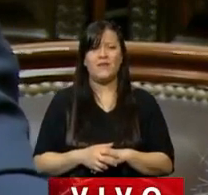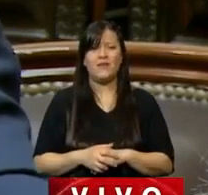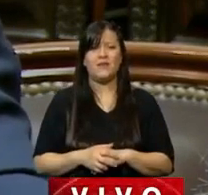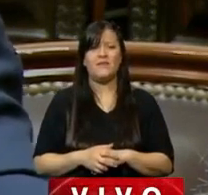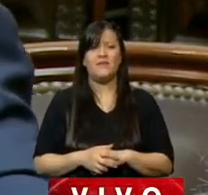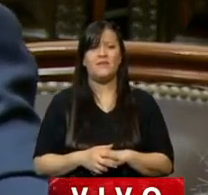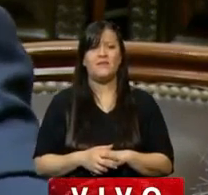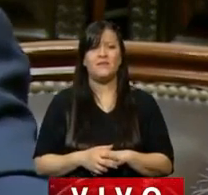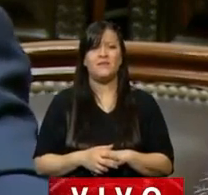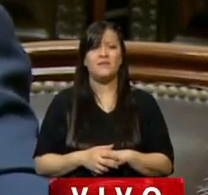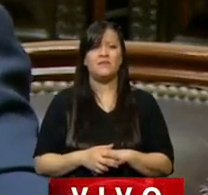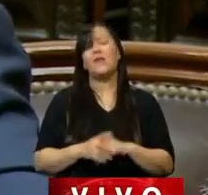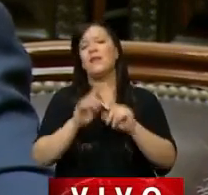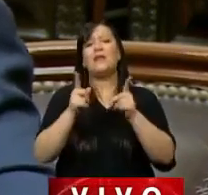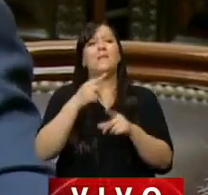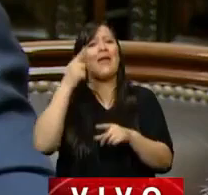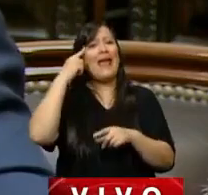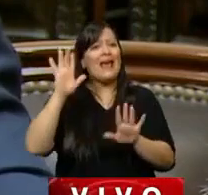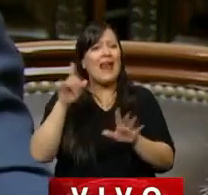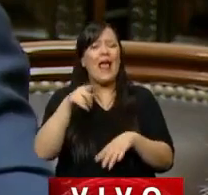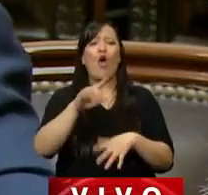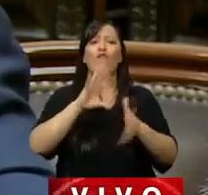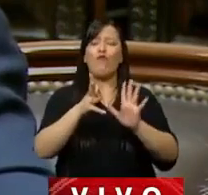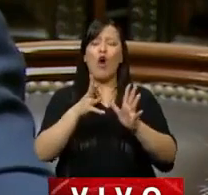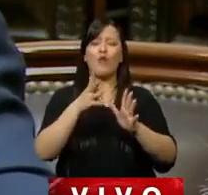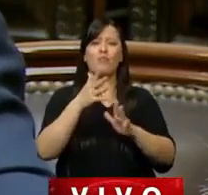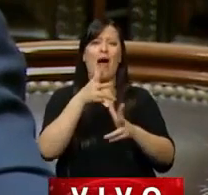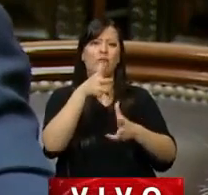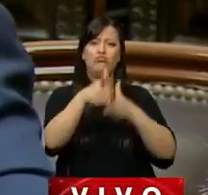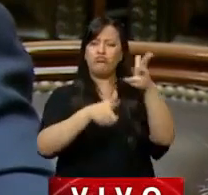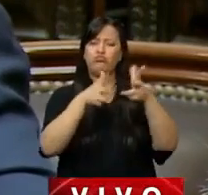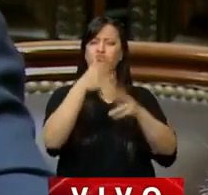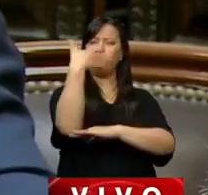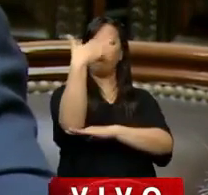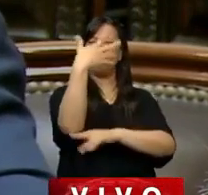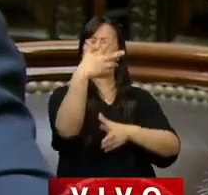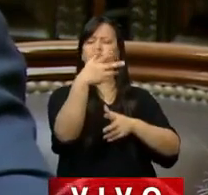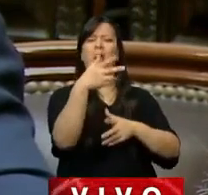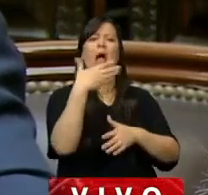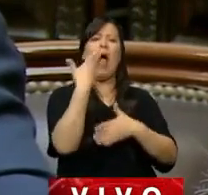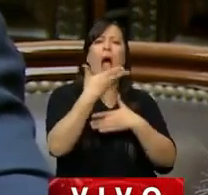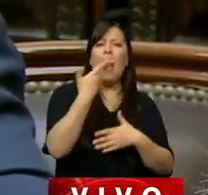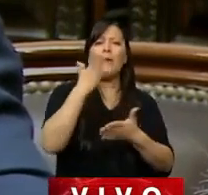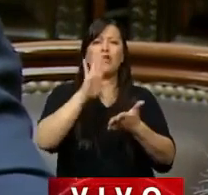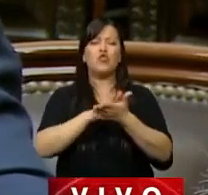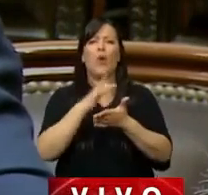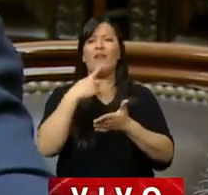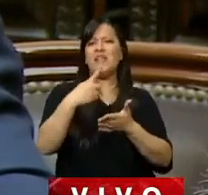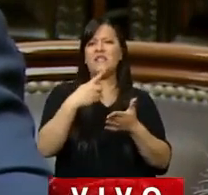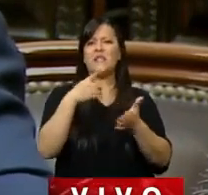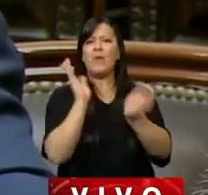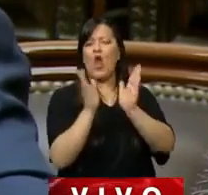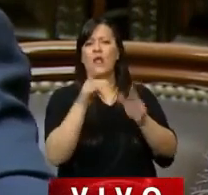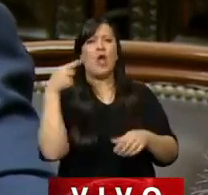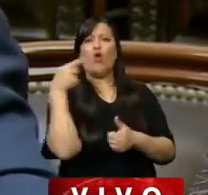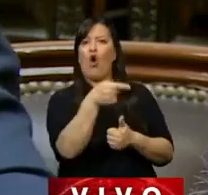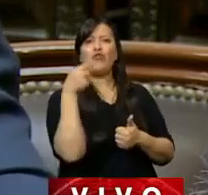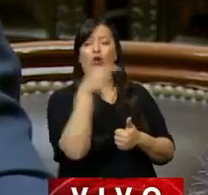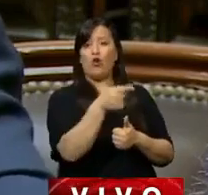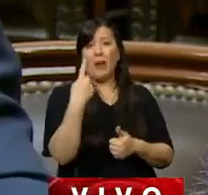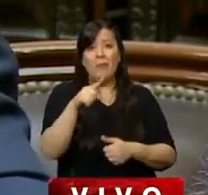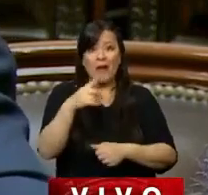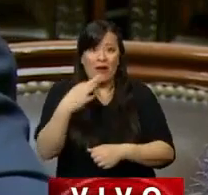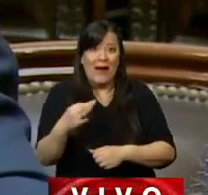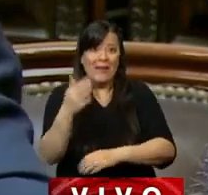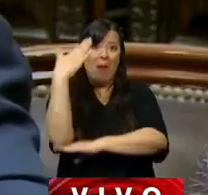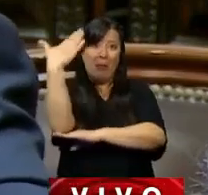que incluso en esas manifestaciones, hablando de estar en contra de la violencia, desde un discurso